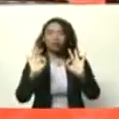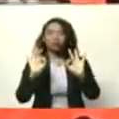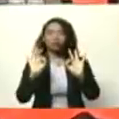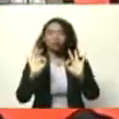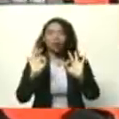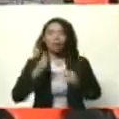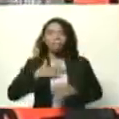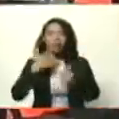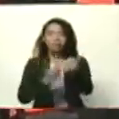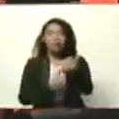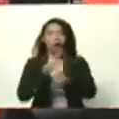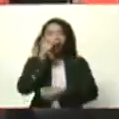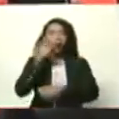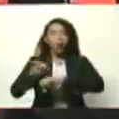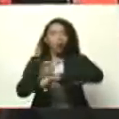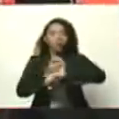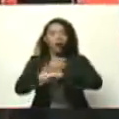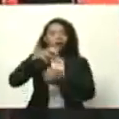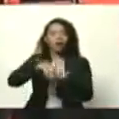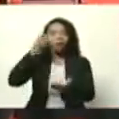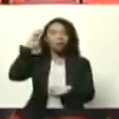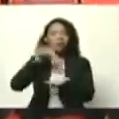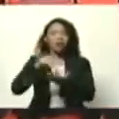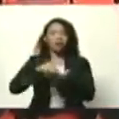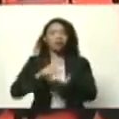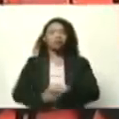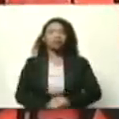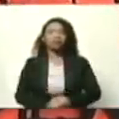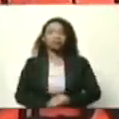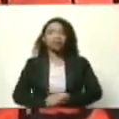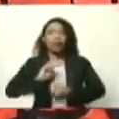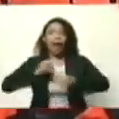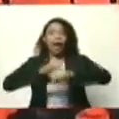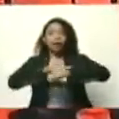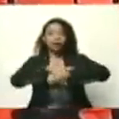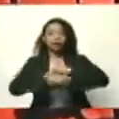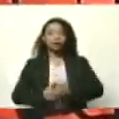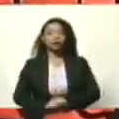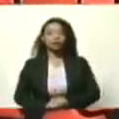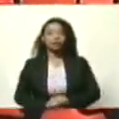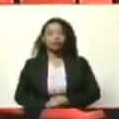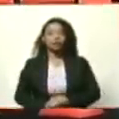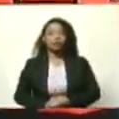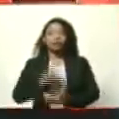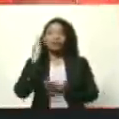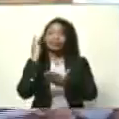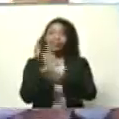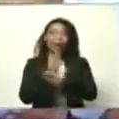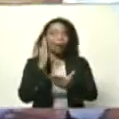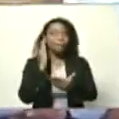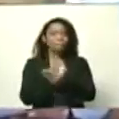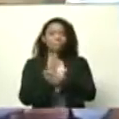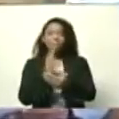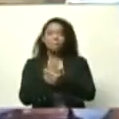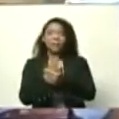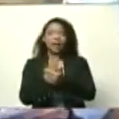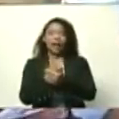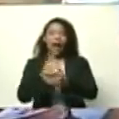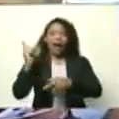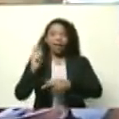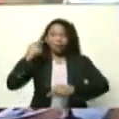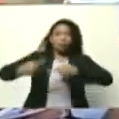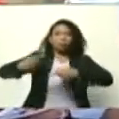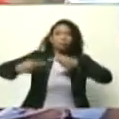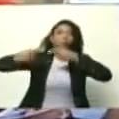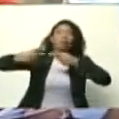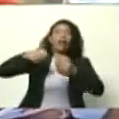a mi hermano gobernador del estado Miranda, Héctor Rodríguez, siempre en competencia el